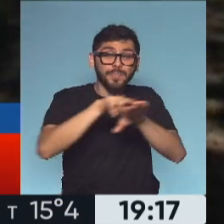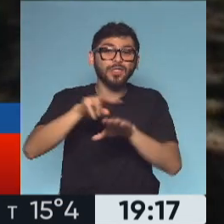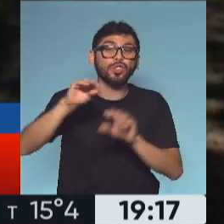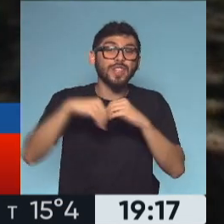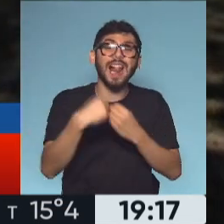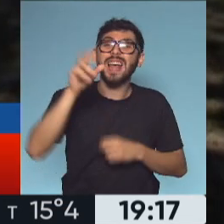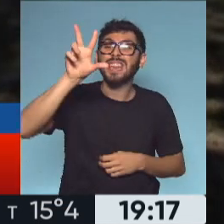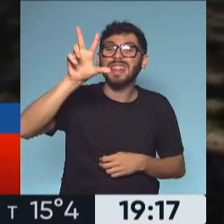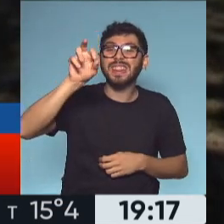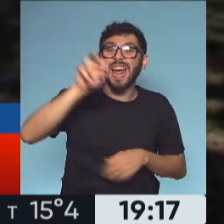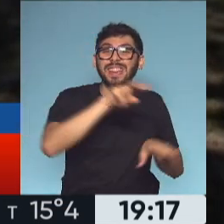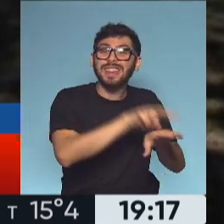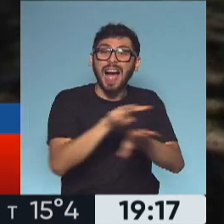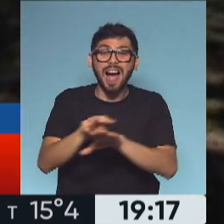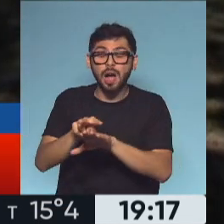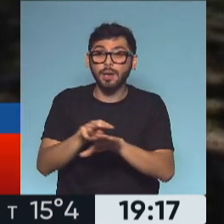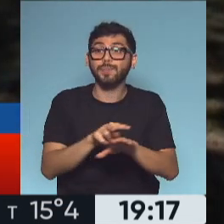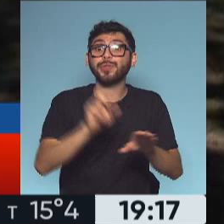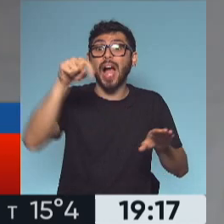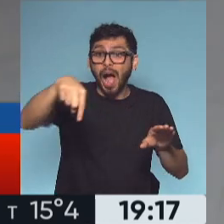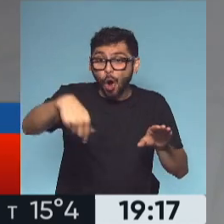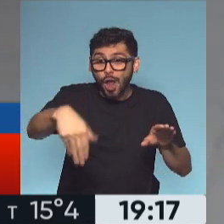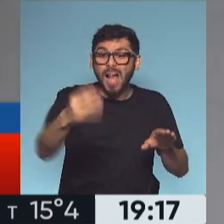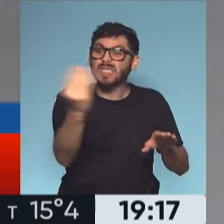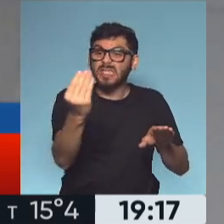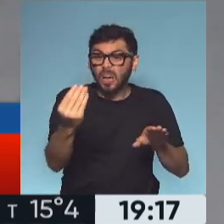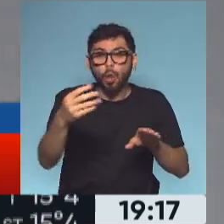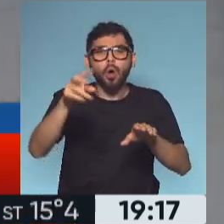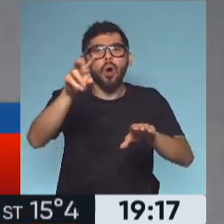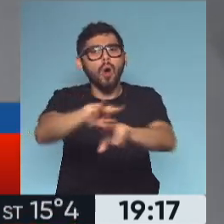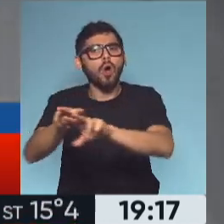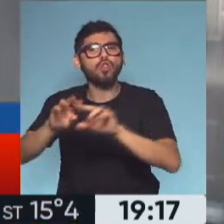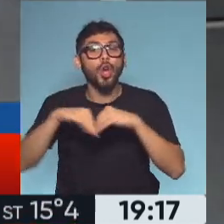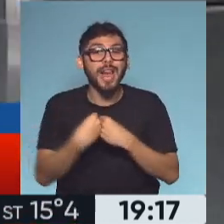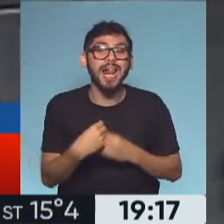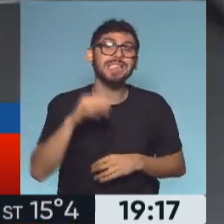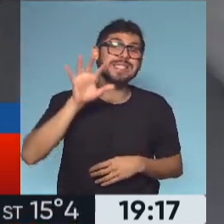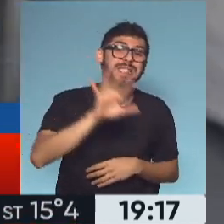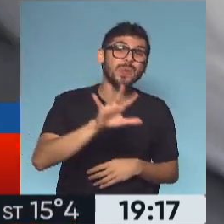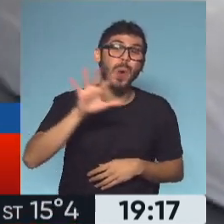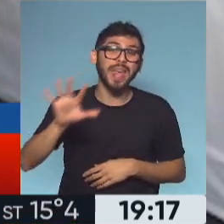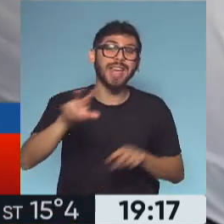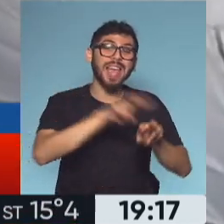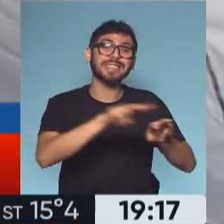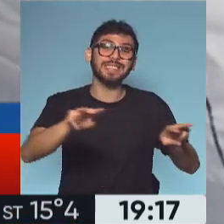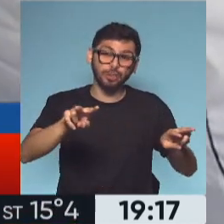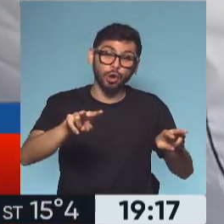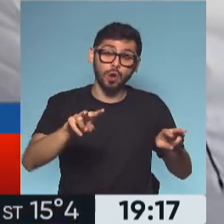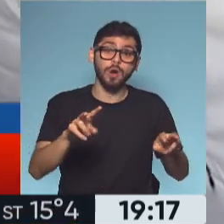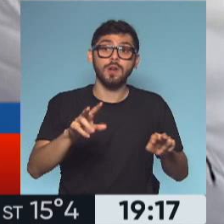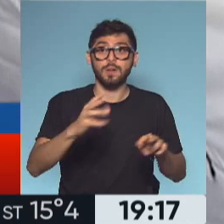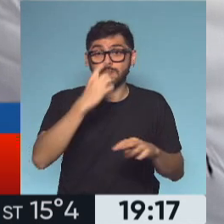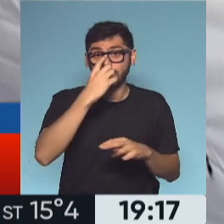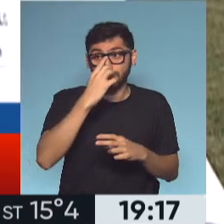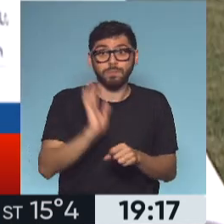totales y hoy con esta ampliación que vamos a hacer a partir del sábado vamos a llegar a las 55 camas críticas, es decir, se ha